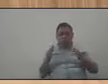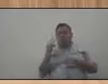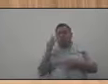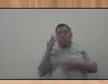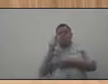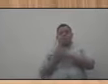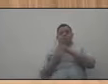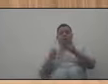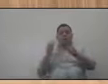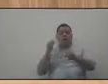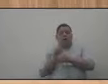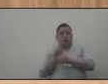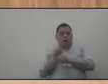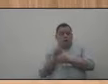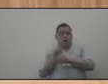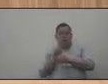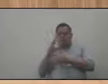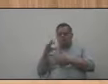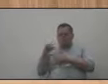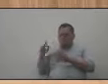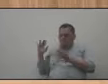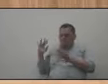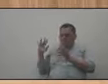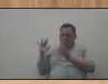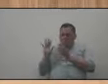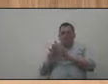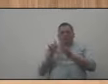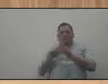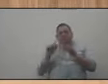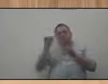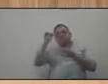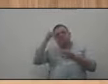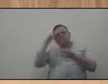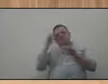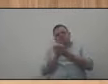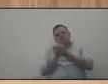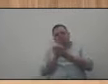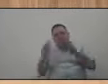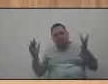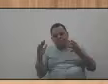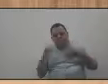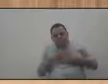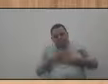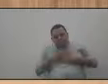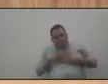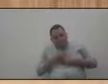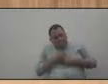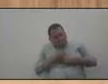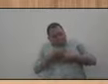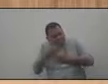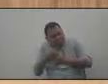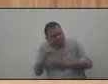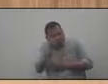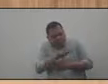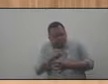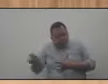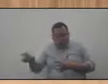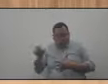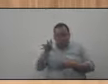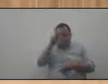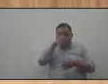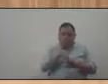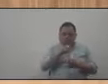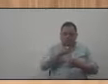años, tenemos que recordar y seguir extendiendo nuestro saludo de solidaridad a todos y cada uno